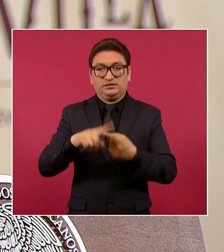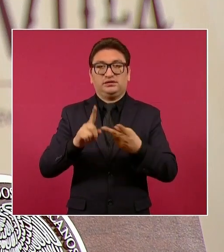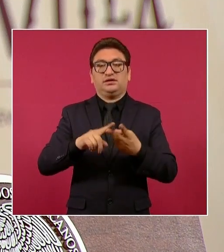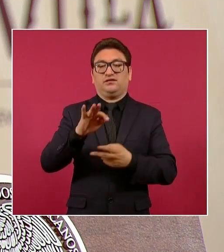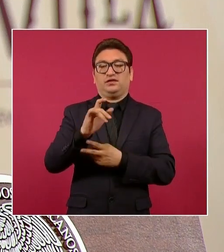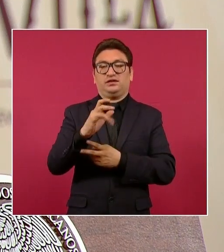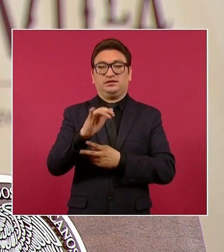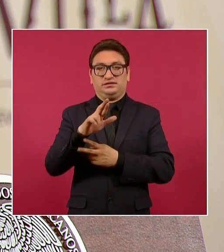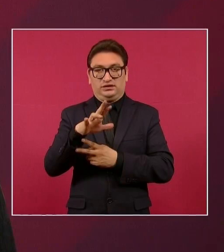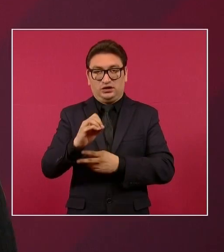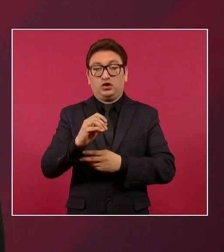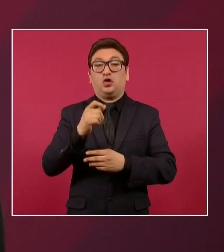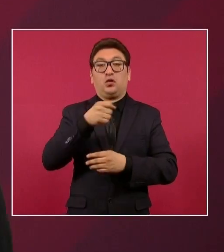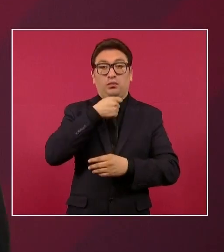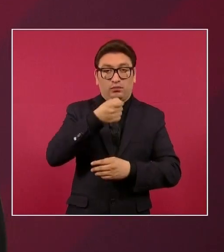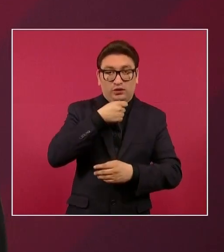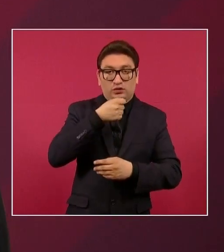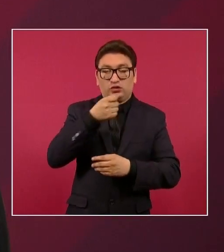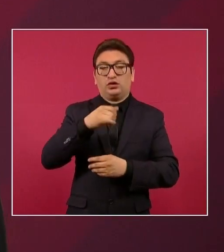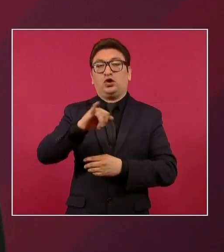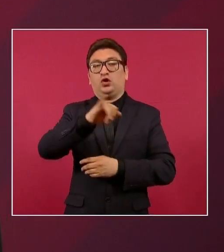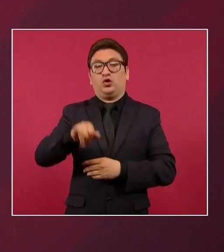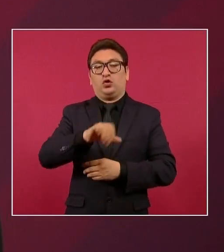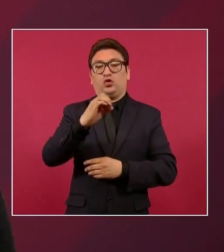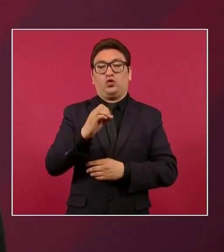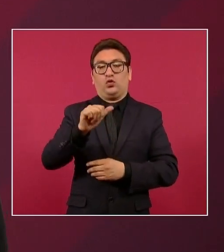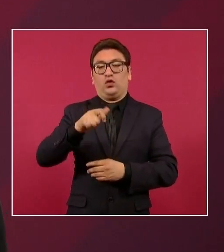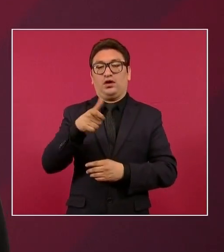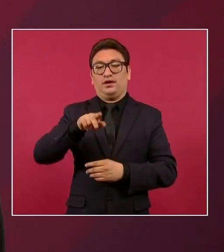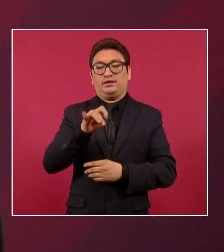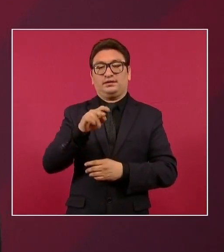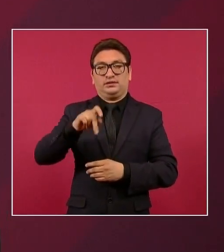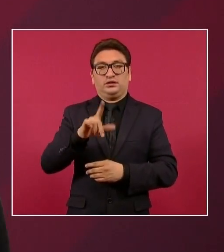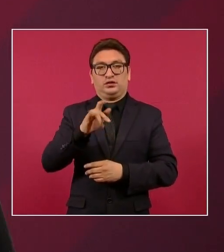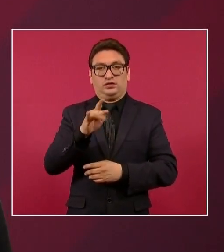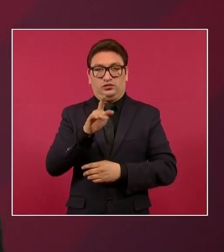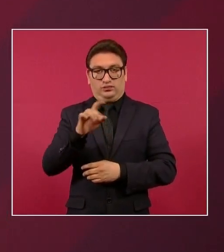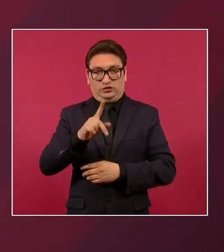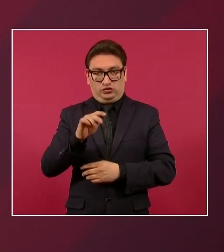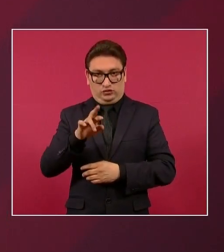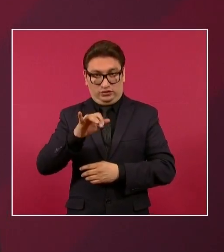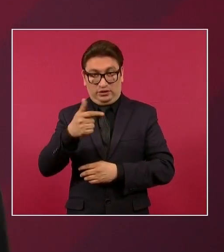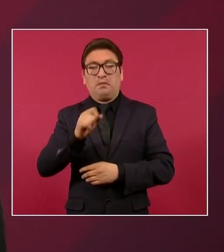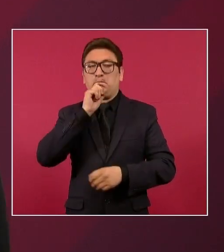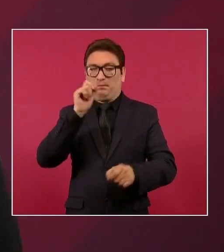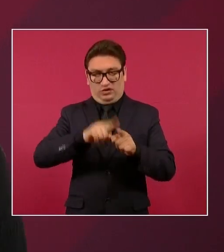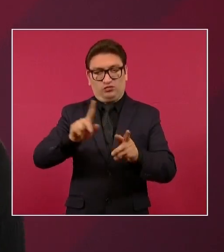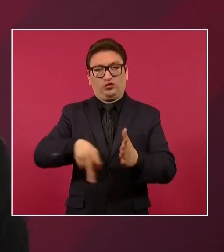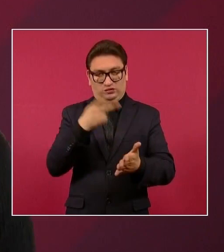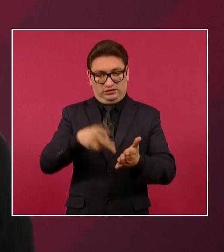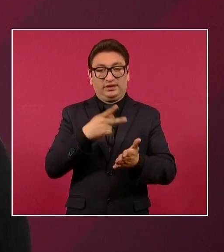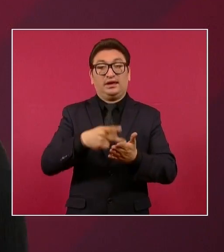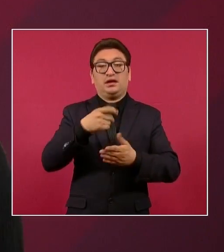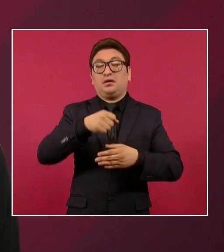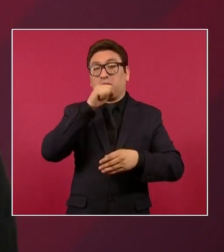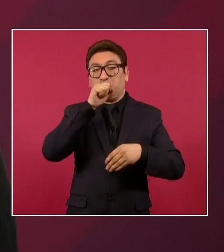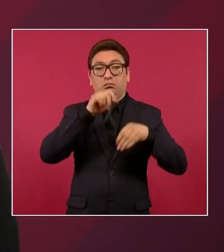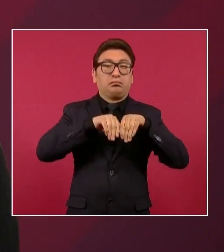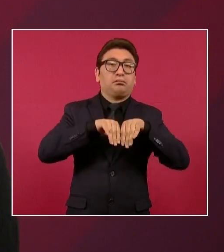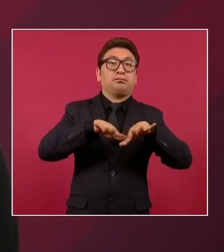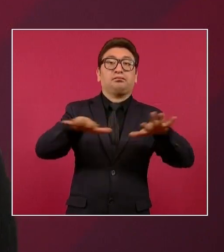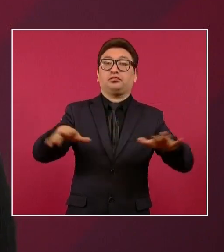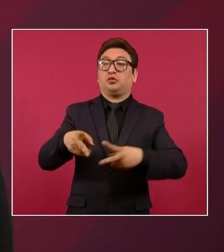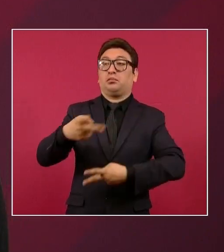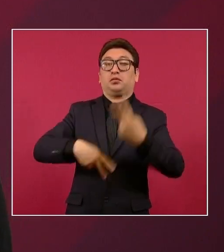Financiero y periodistas como Joaquín López Dóriga, sí, otra vez Joaquín López Dóriga, difundieron la supuesta llegada de un